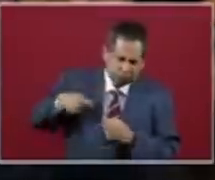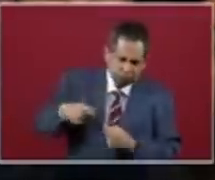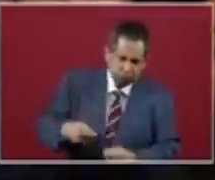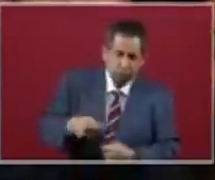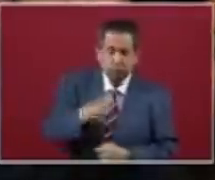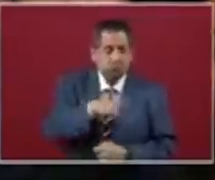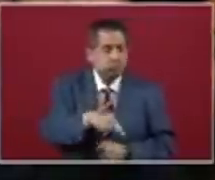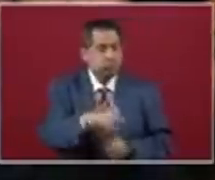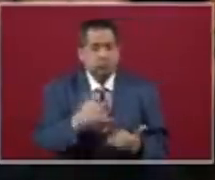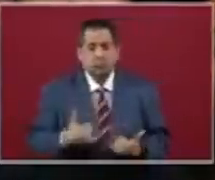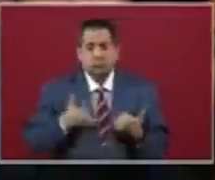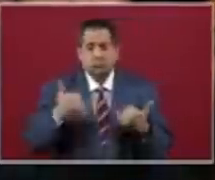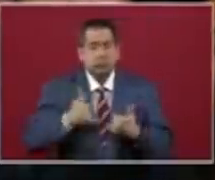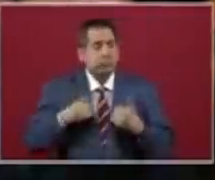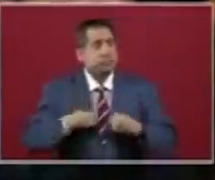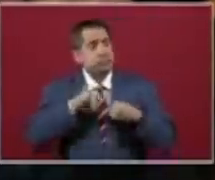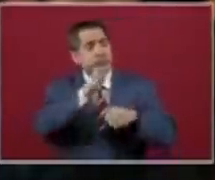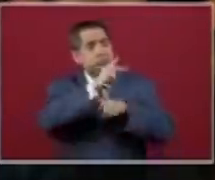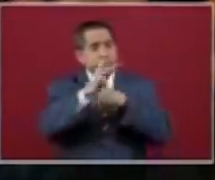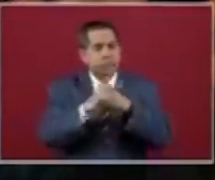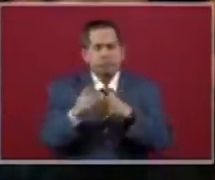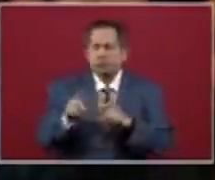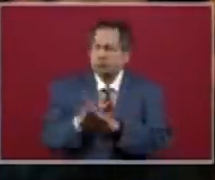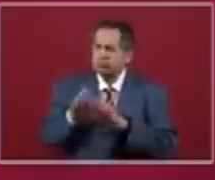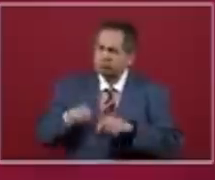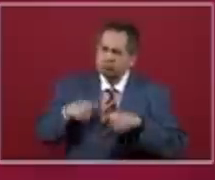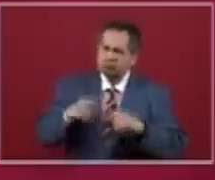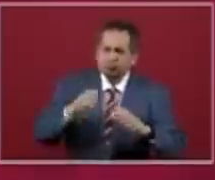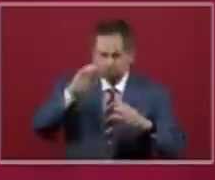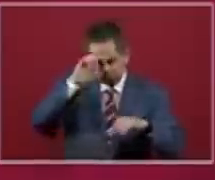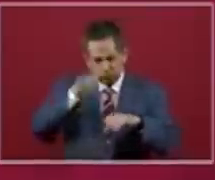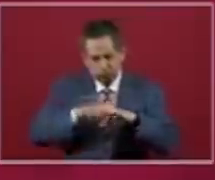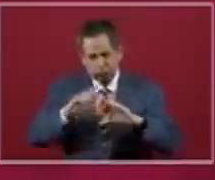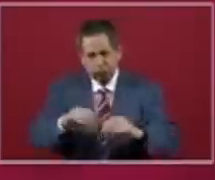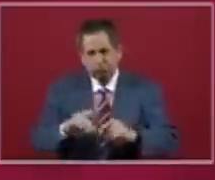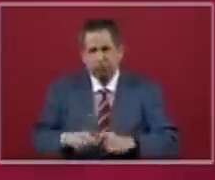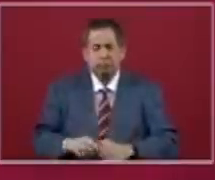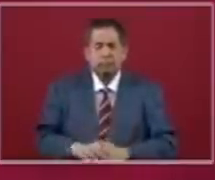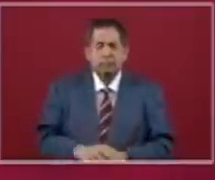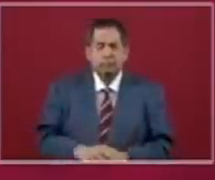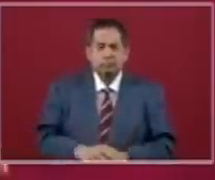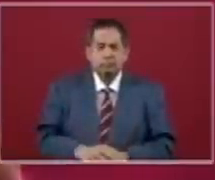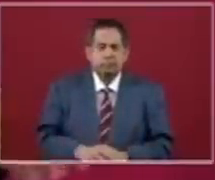que están en el extranjero? Esa es la primera pregunta, por favor. Sí.